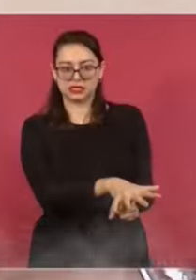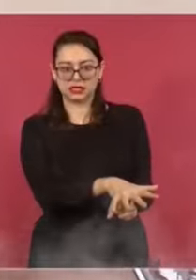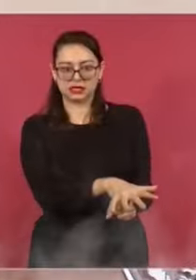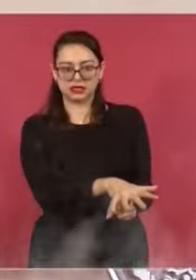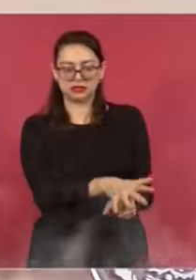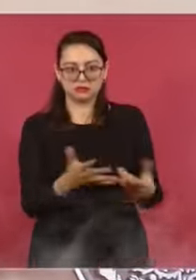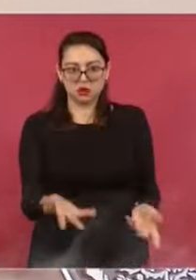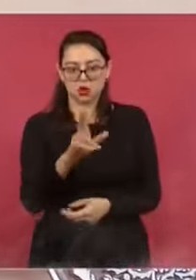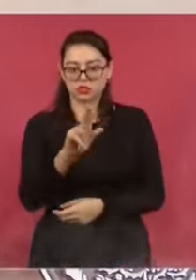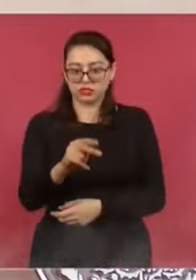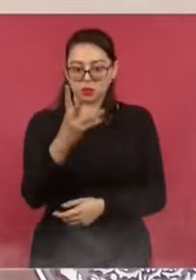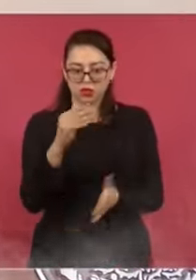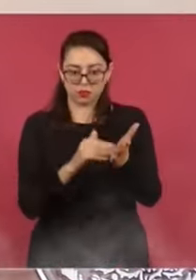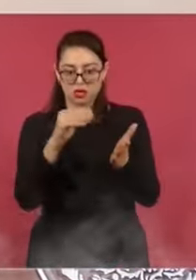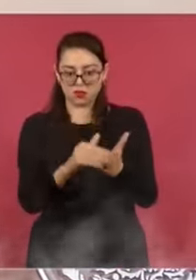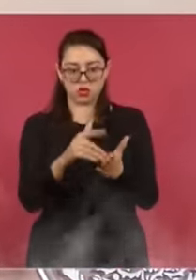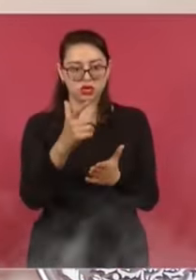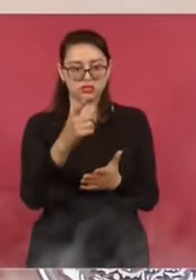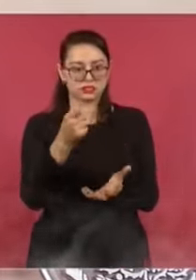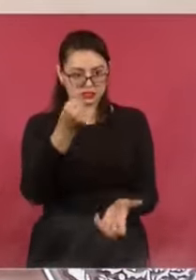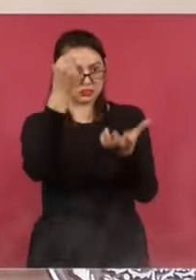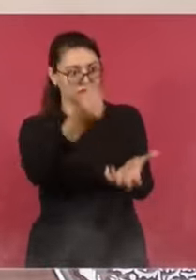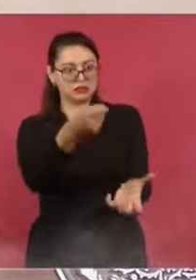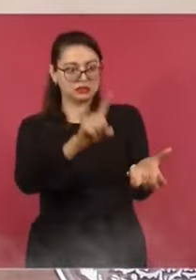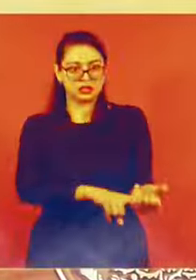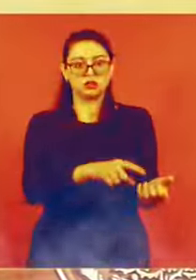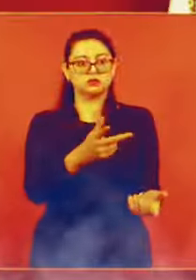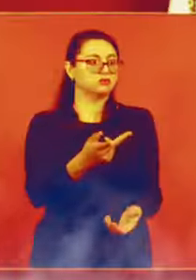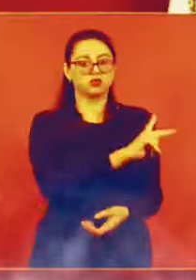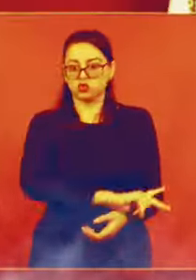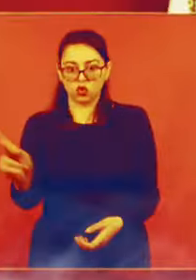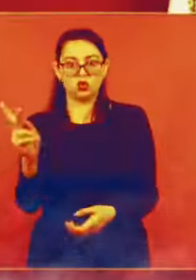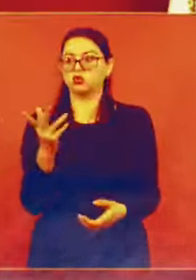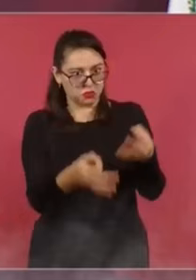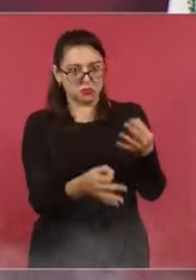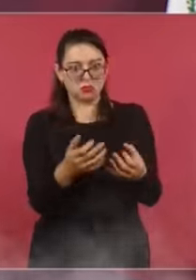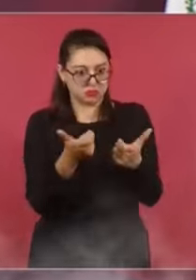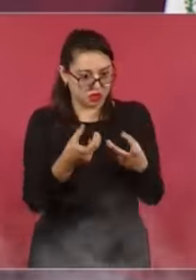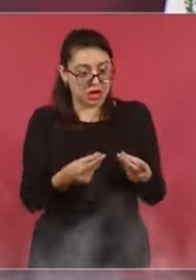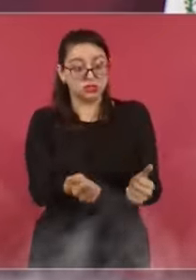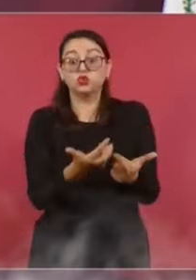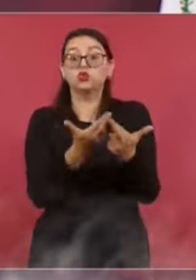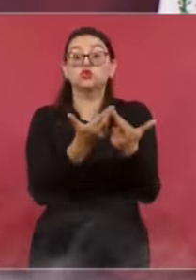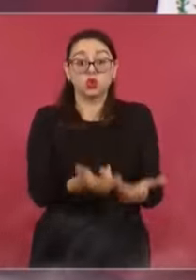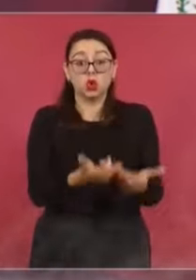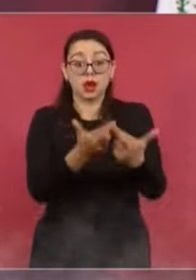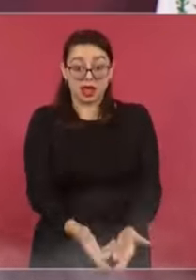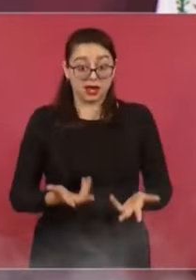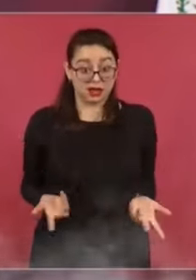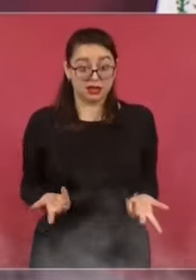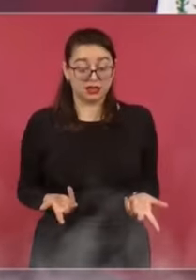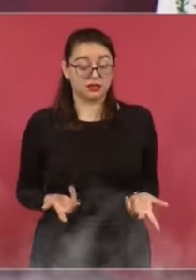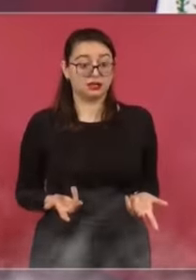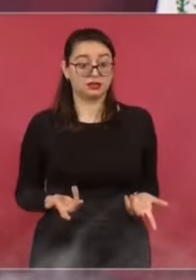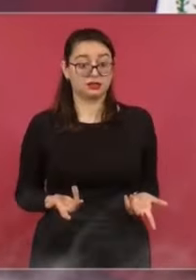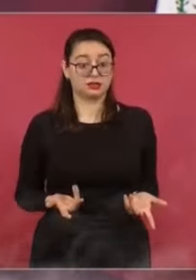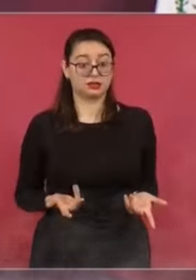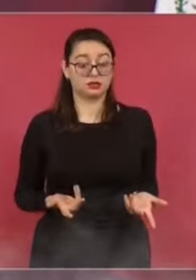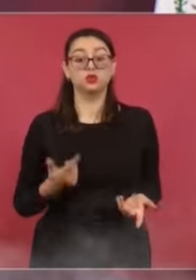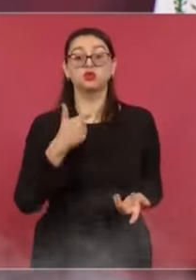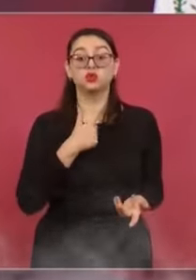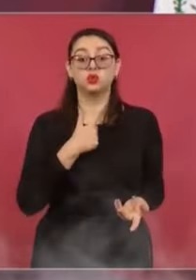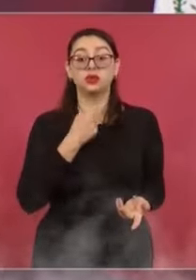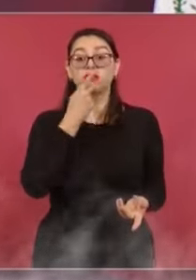paga sus sueldos, sus prestaciones, todos los trabajadores, y hasta sobra. ¿Qué sería lo